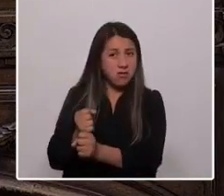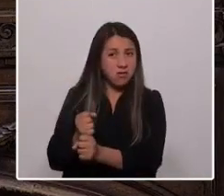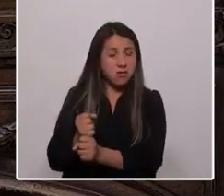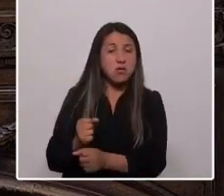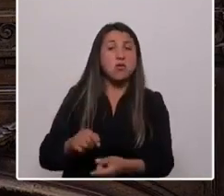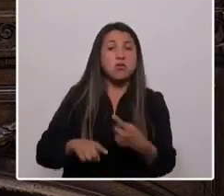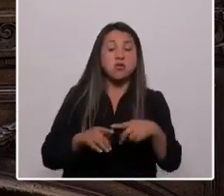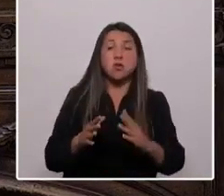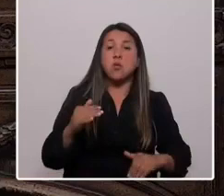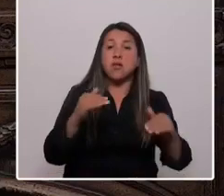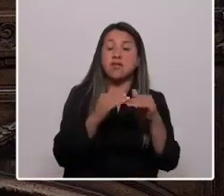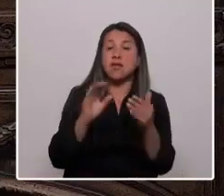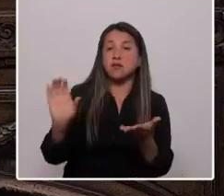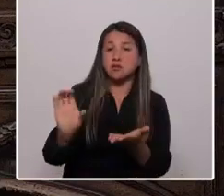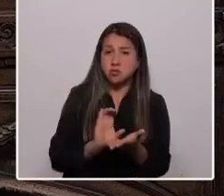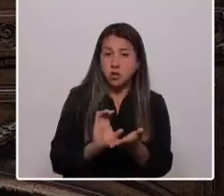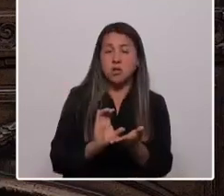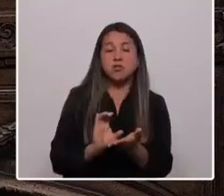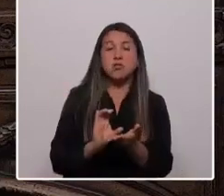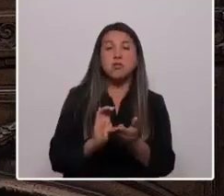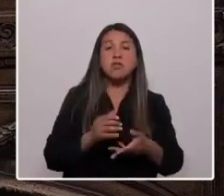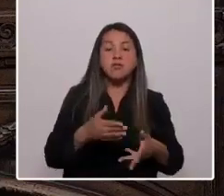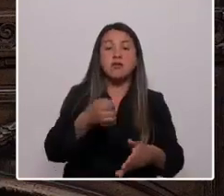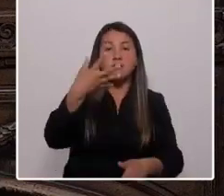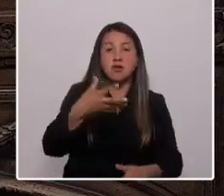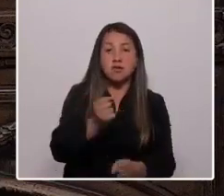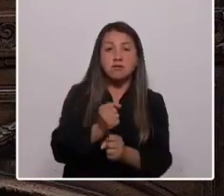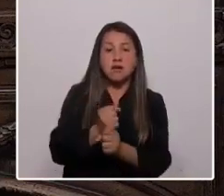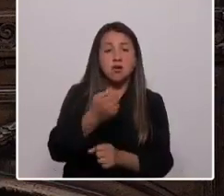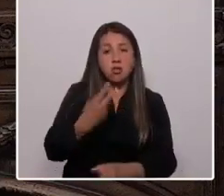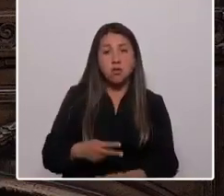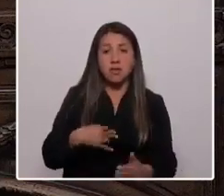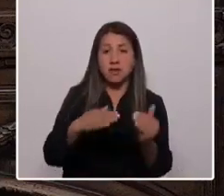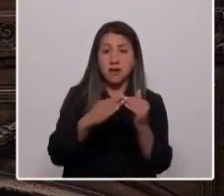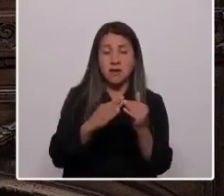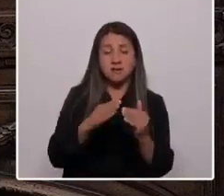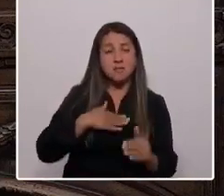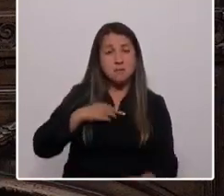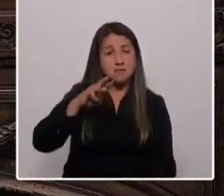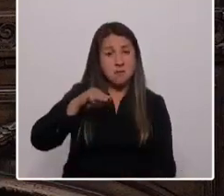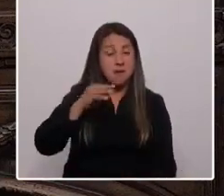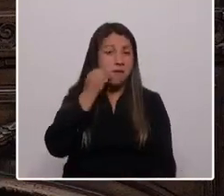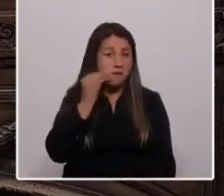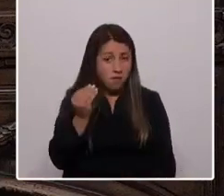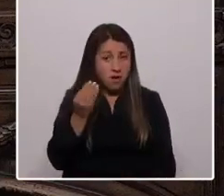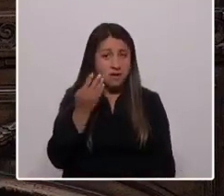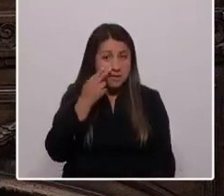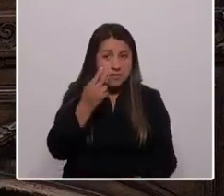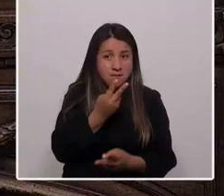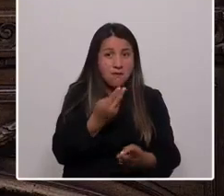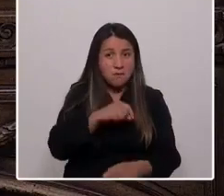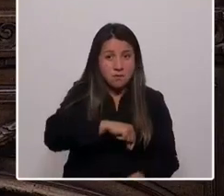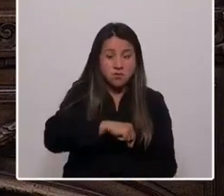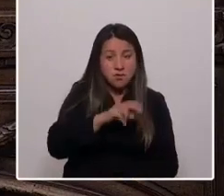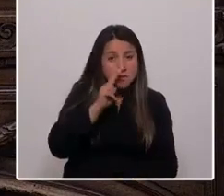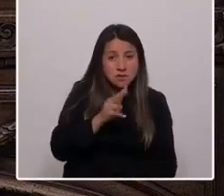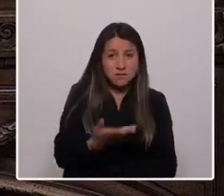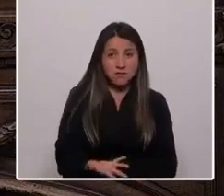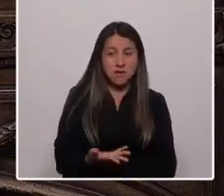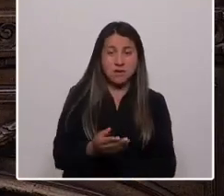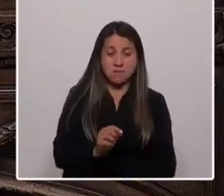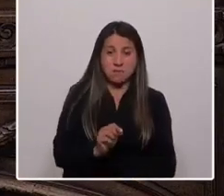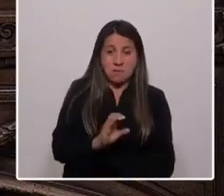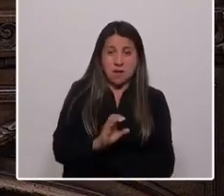remuneraciones que le dé valor al trabajo doméstico de nuestras madres y abuelas que se refleje en sus pensiones una constitución que